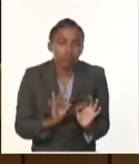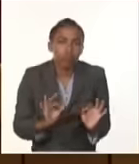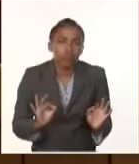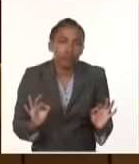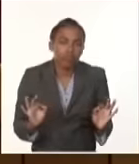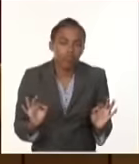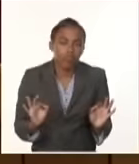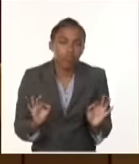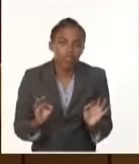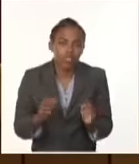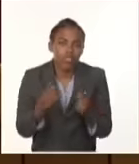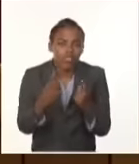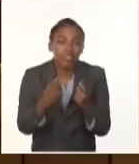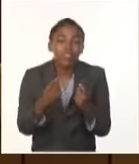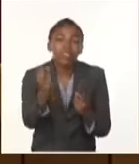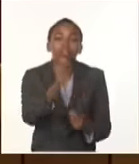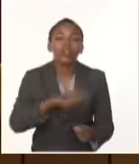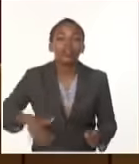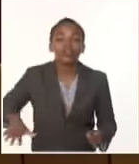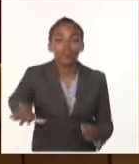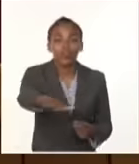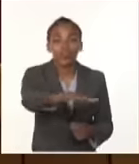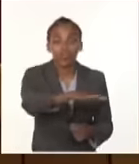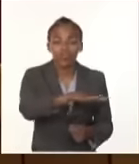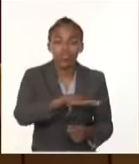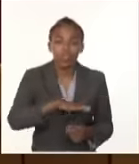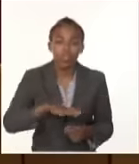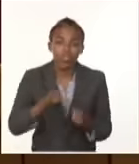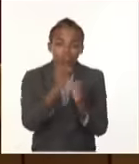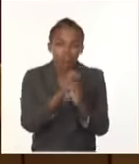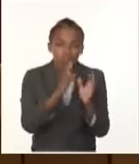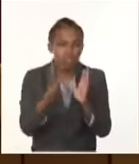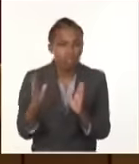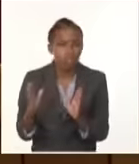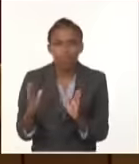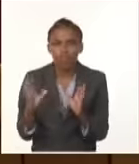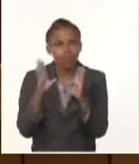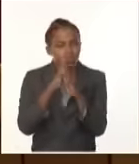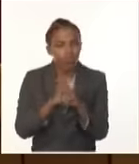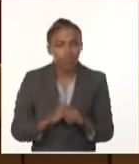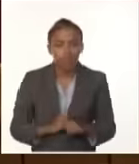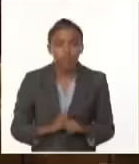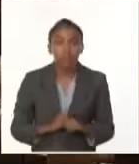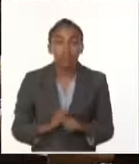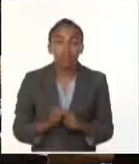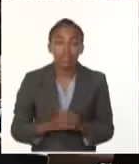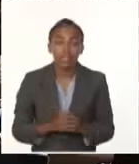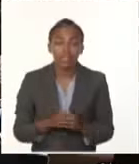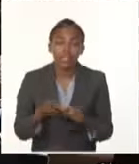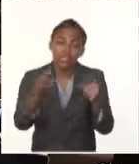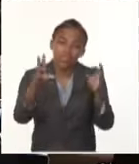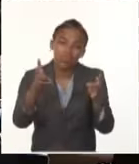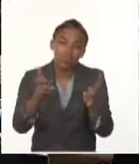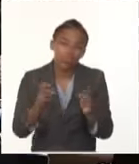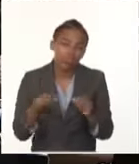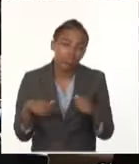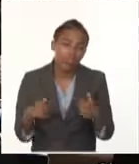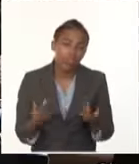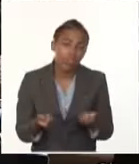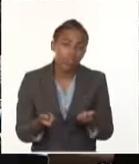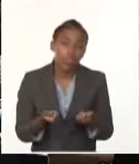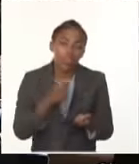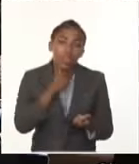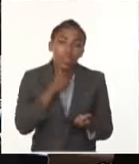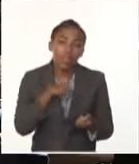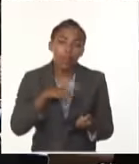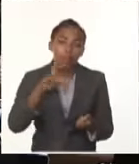exige una sociedad mínimamente organizada. En consecuencia, ningún violador del fisco y de